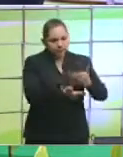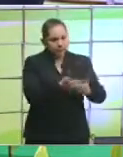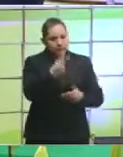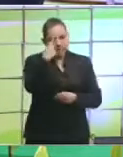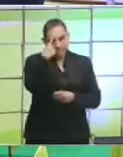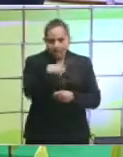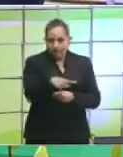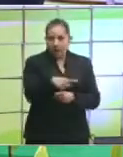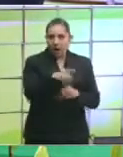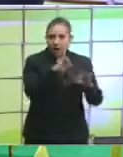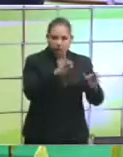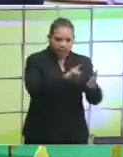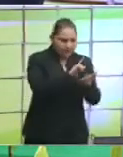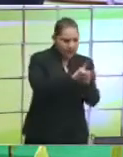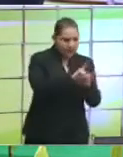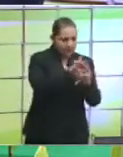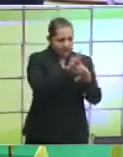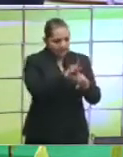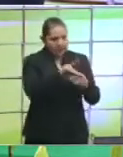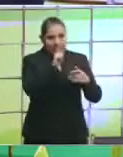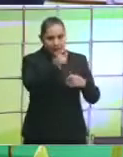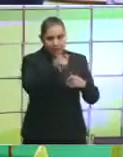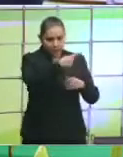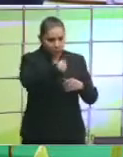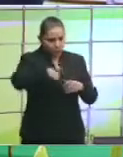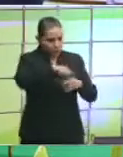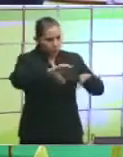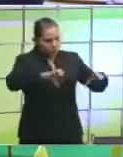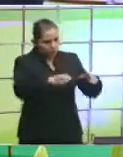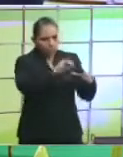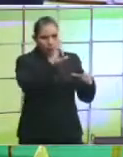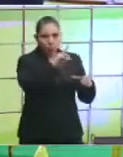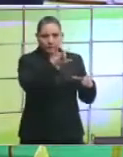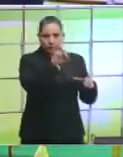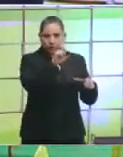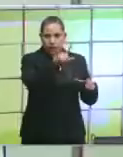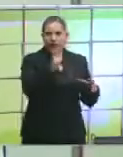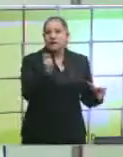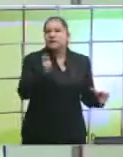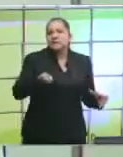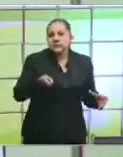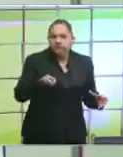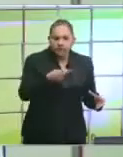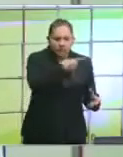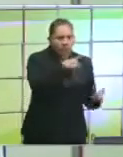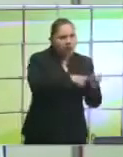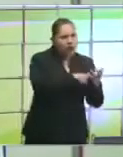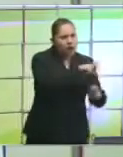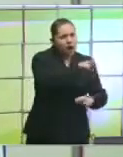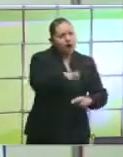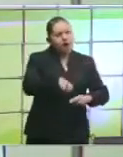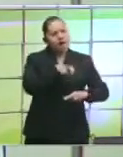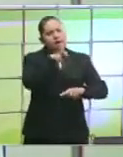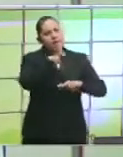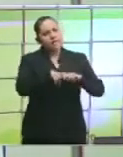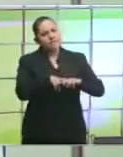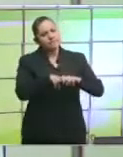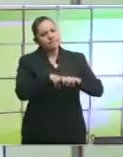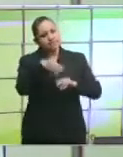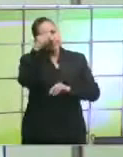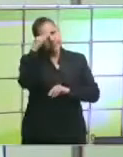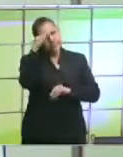como órgano jurisdiccional es decir se sentaron en la silla les dijeron en la reforma en